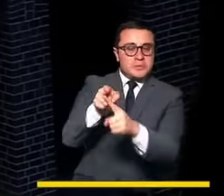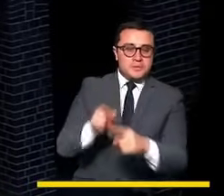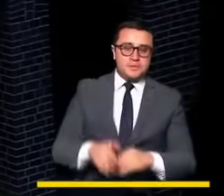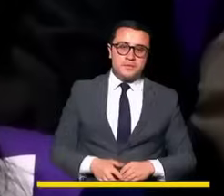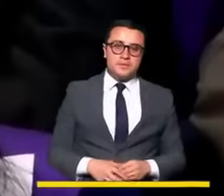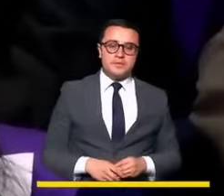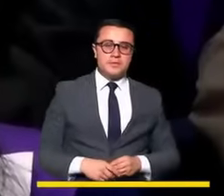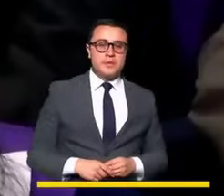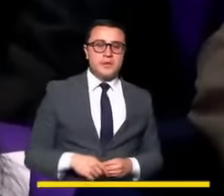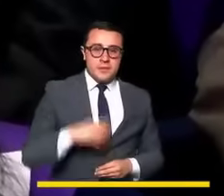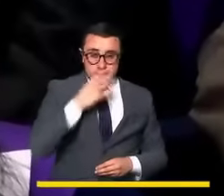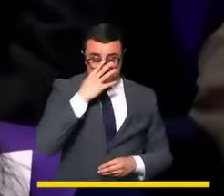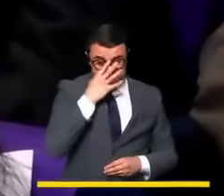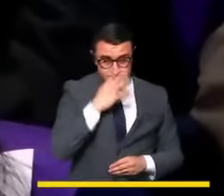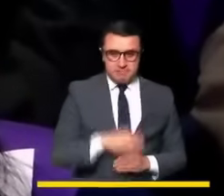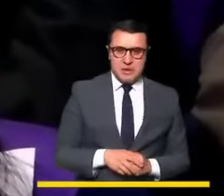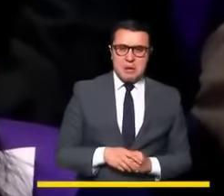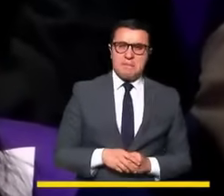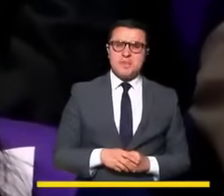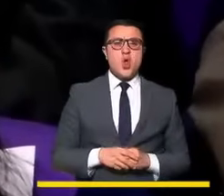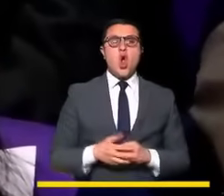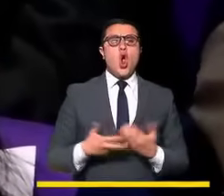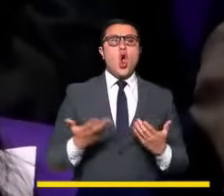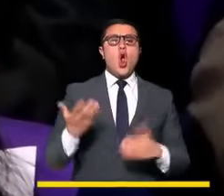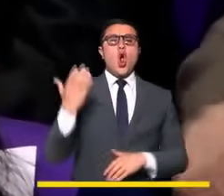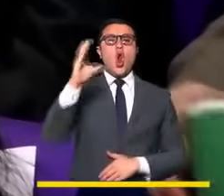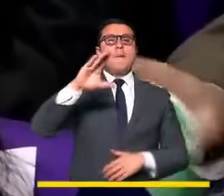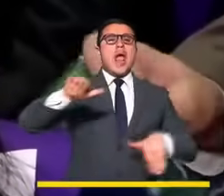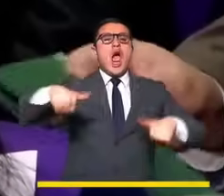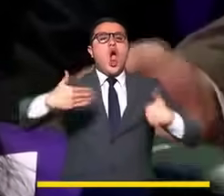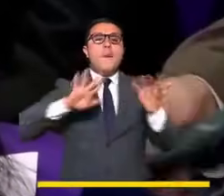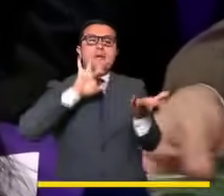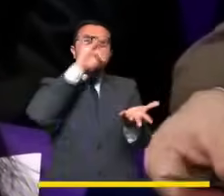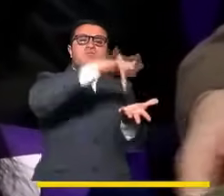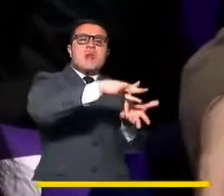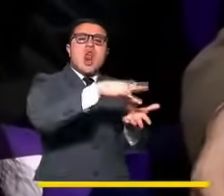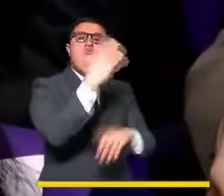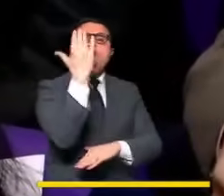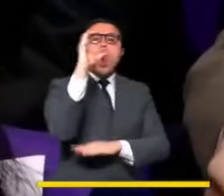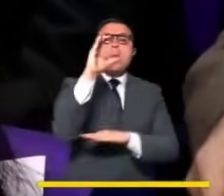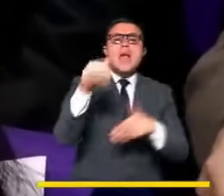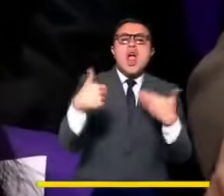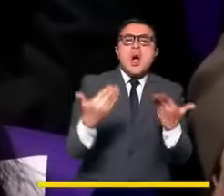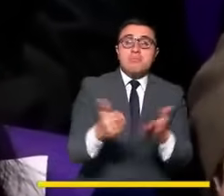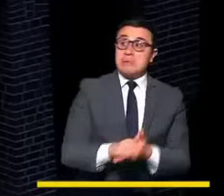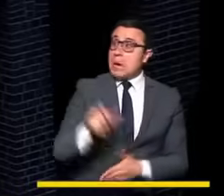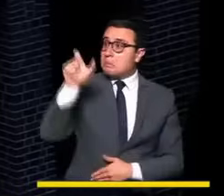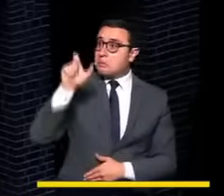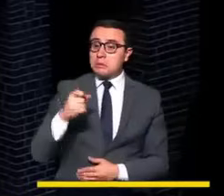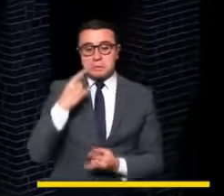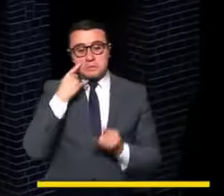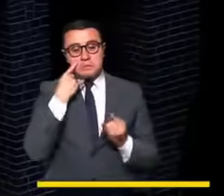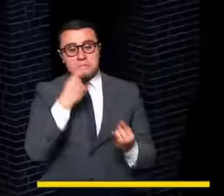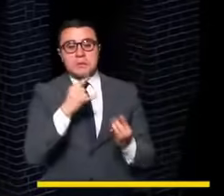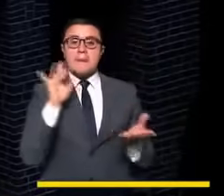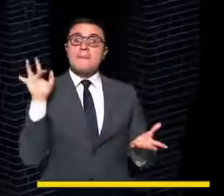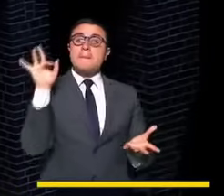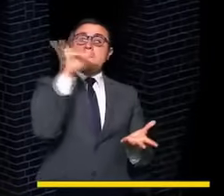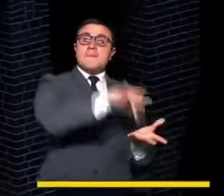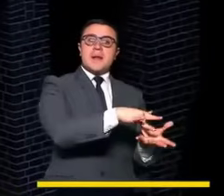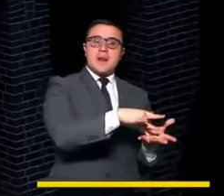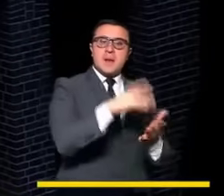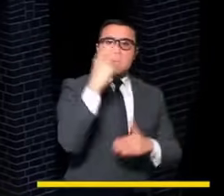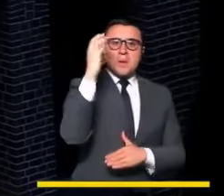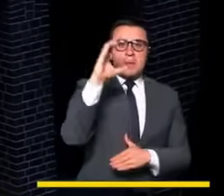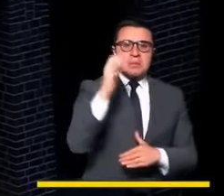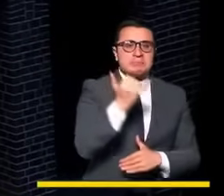Ahora, ¿cómo se llega a Colombia? Porque si alguien está interesado de venir,